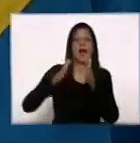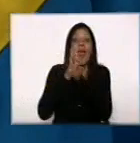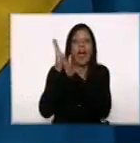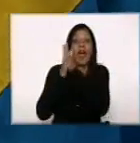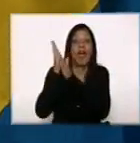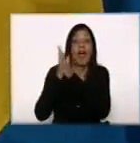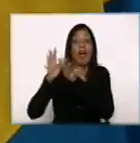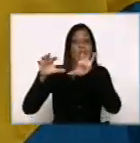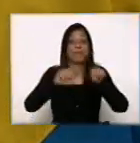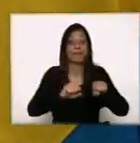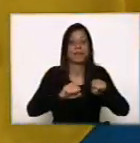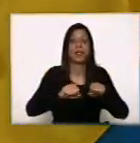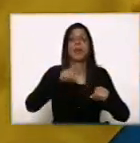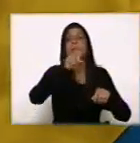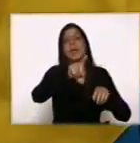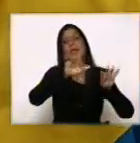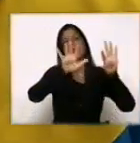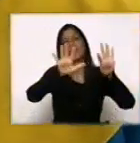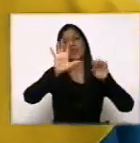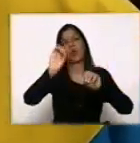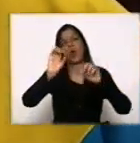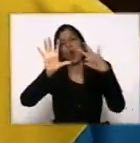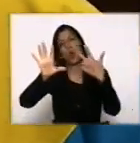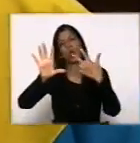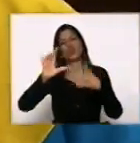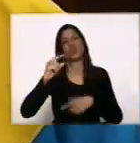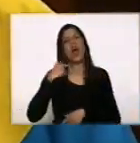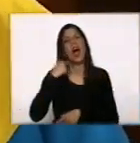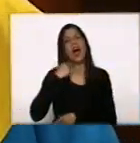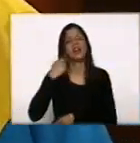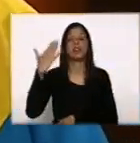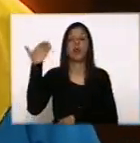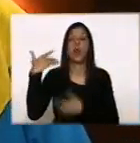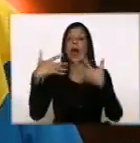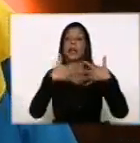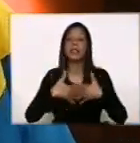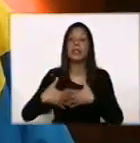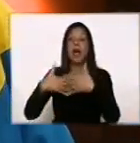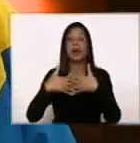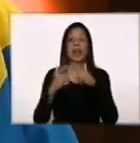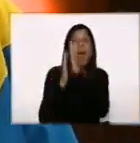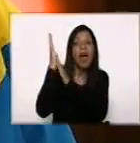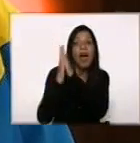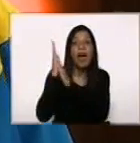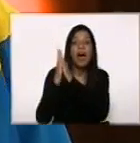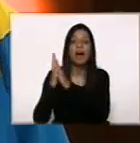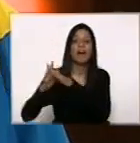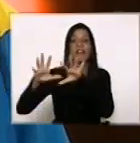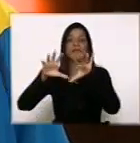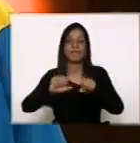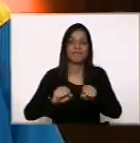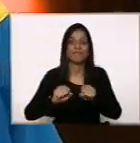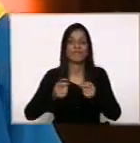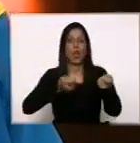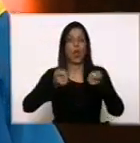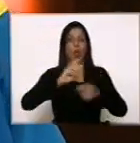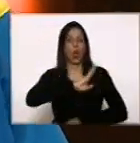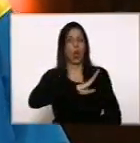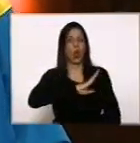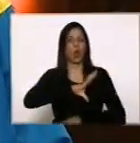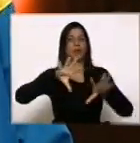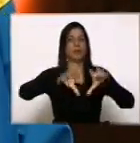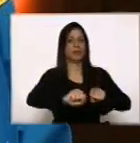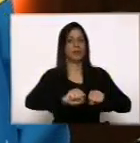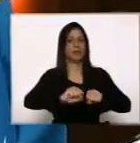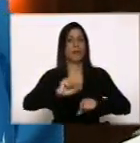siglo XX, estamos hablando de 1908, 1909, se sentía que el petróleo venezolano estaba en sus inventarios. Ellos eran dueños del petróleo